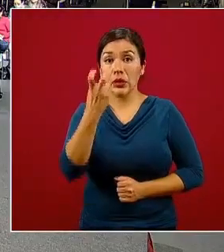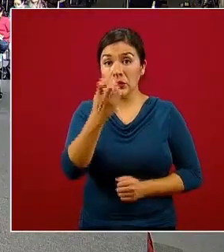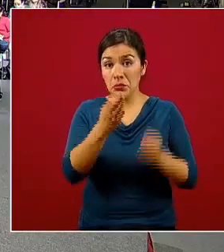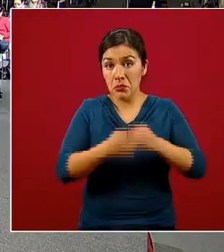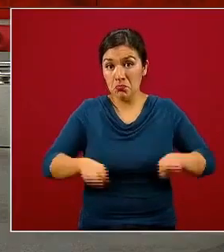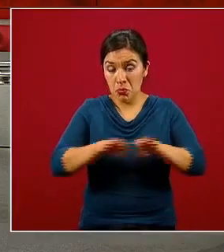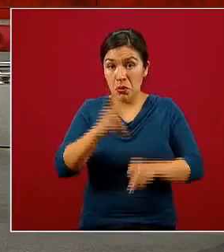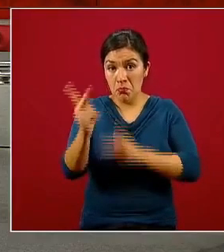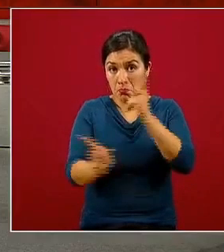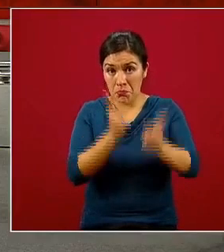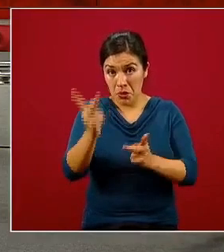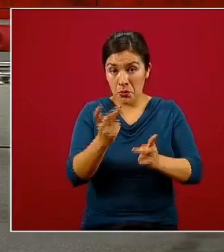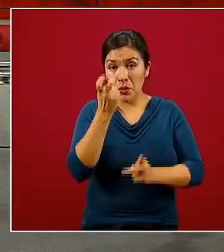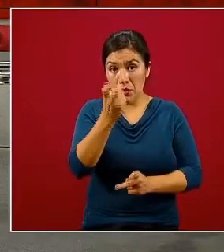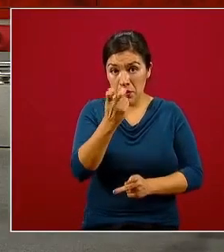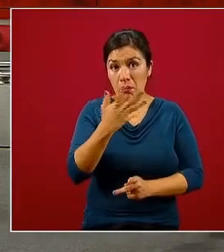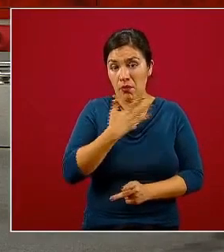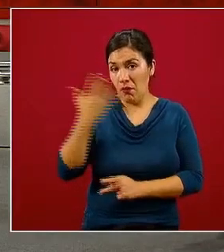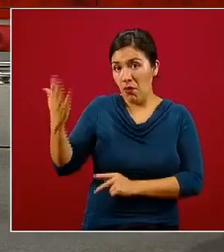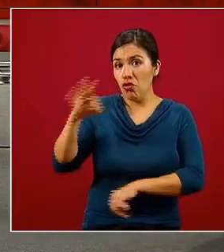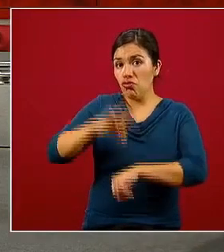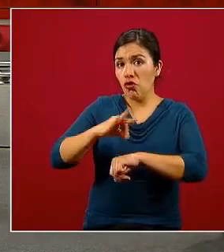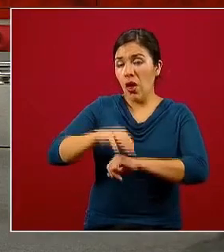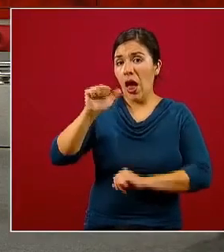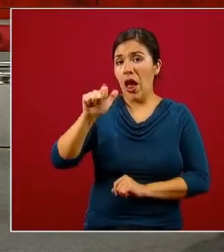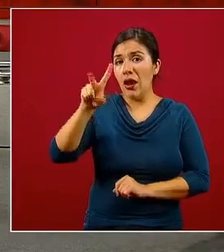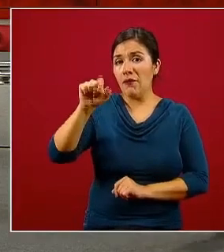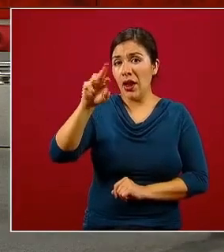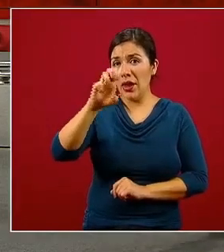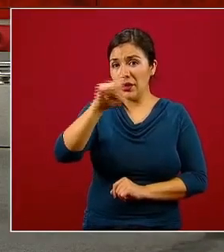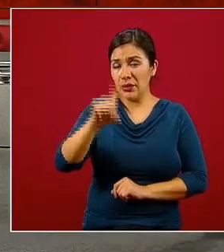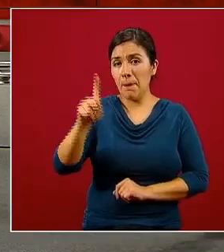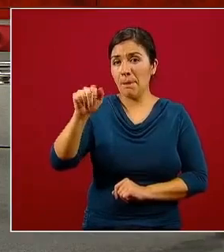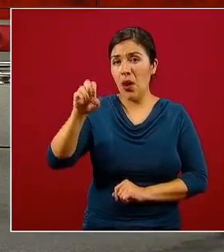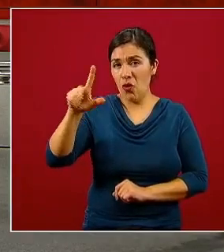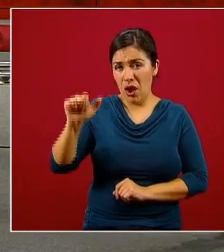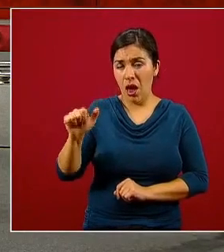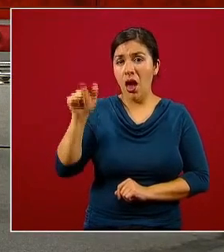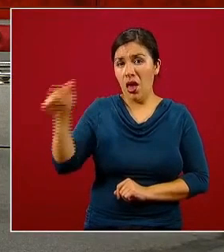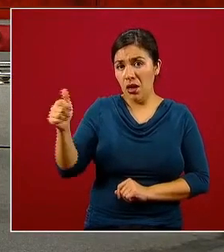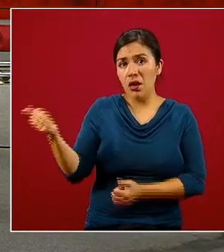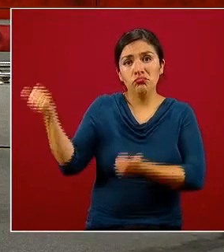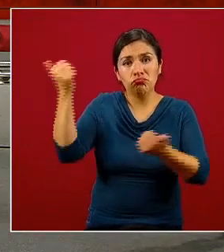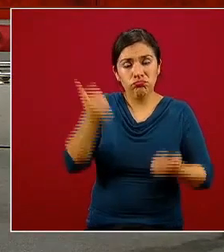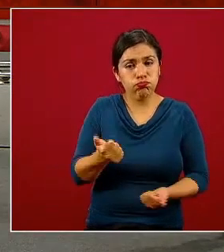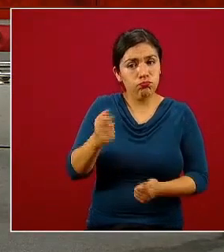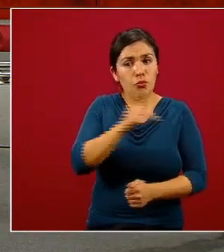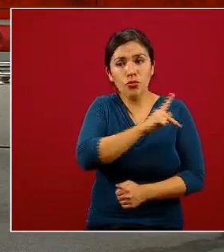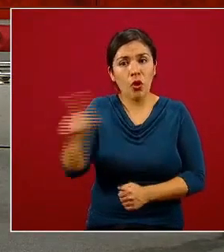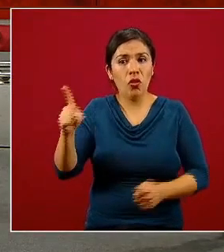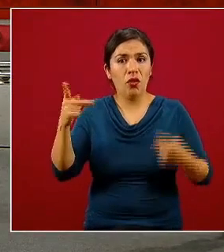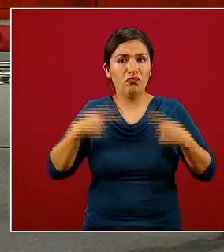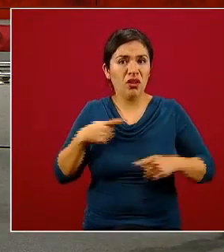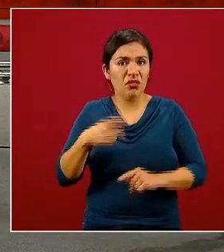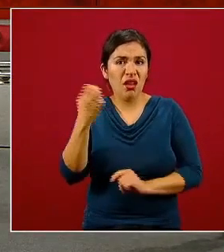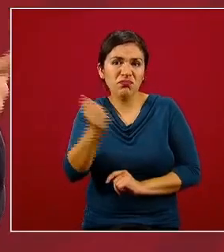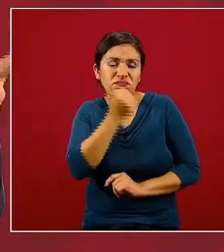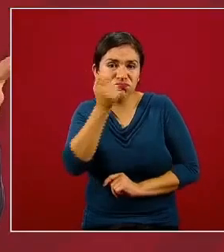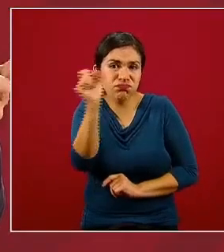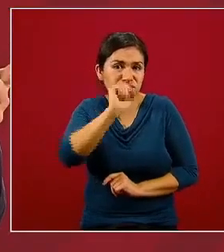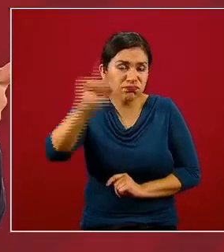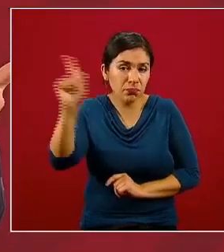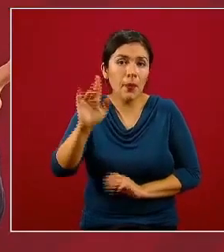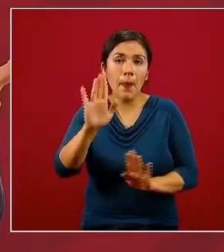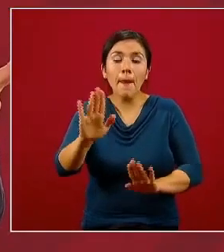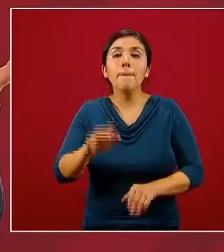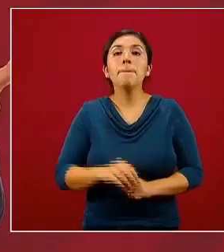importante, y precisamente aquí están la doctora Álvarez Builla, Paola, que han traído a todos estos académicos. Primero